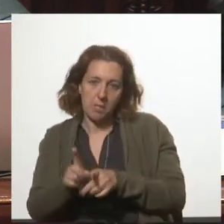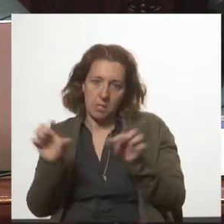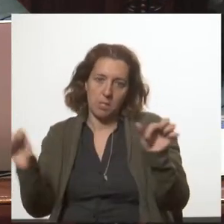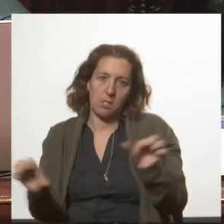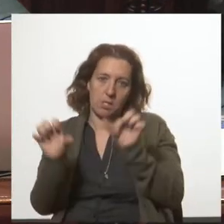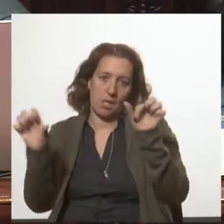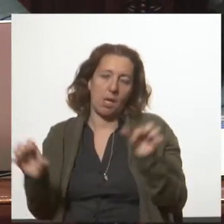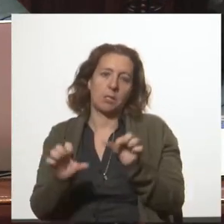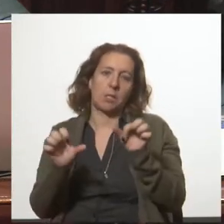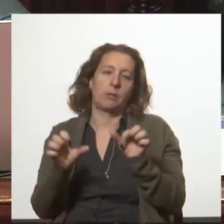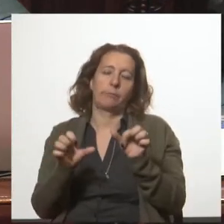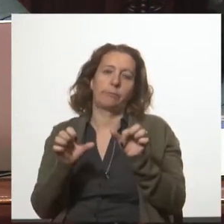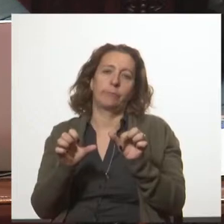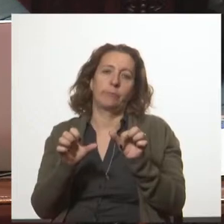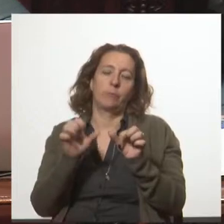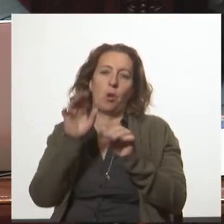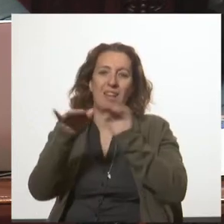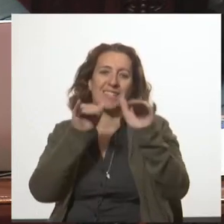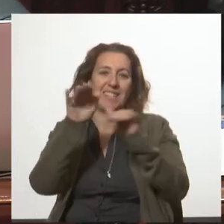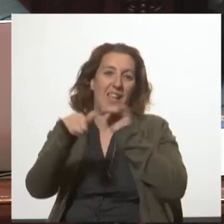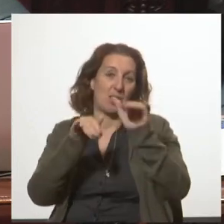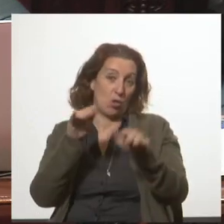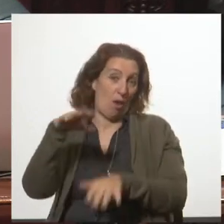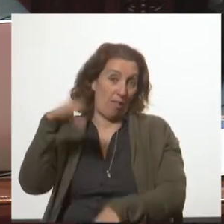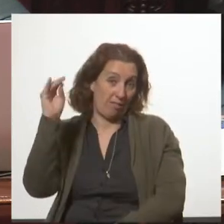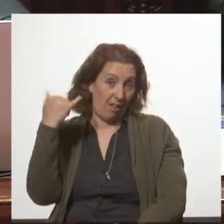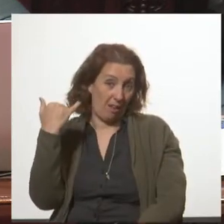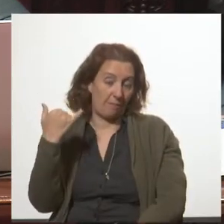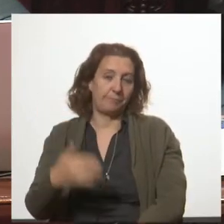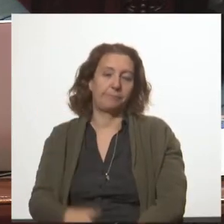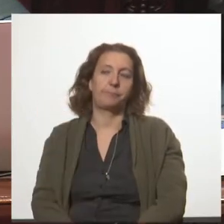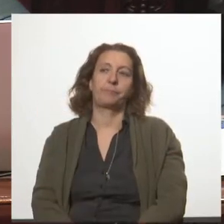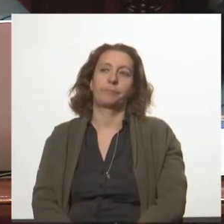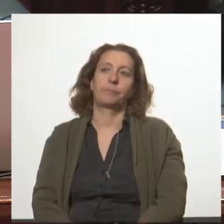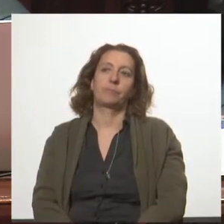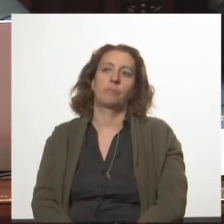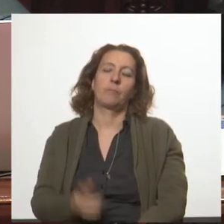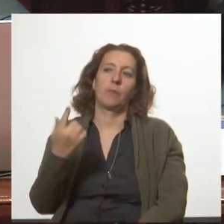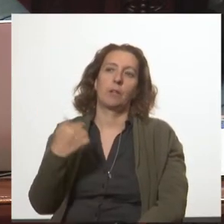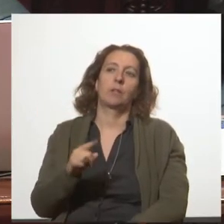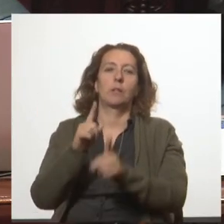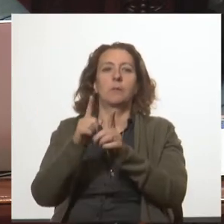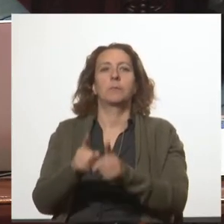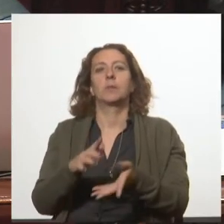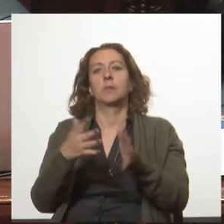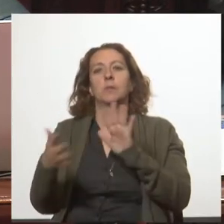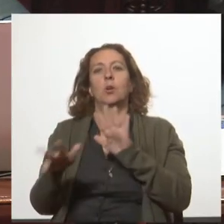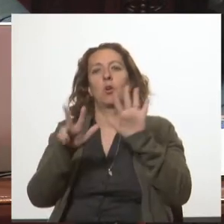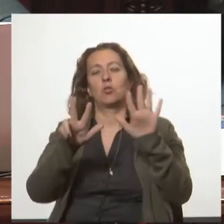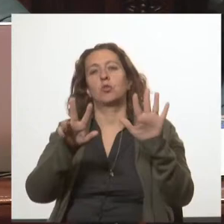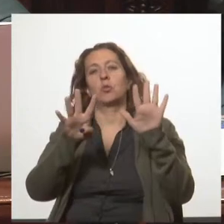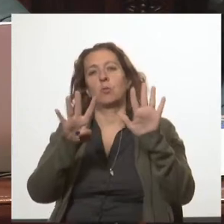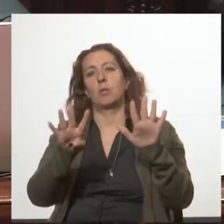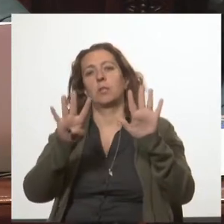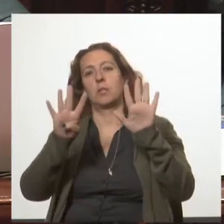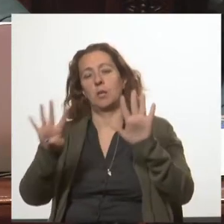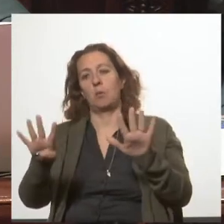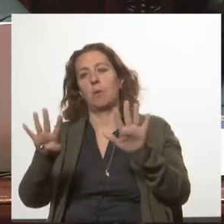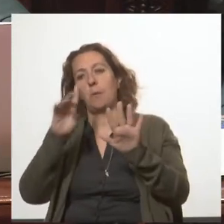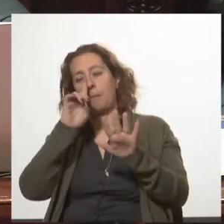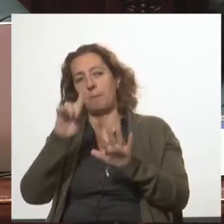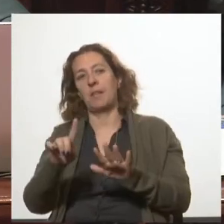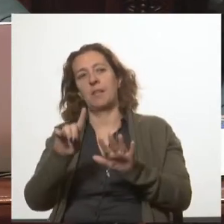normalmente en antel este fue del orden también de 849 mil 618